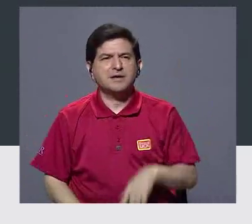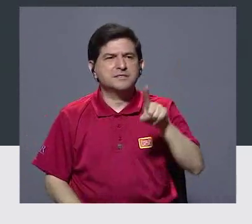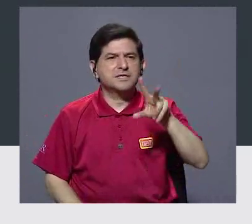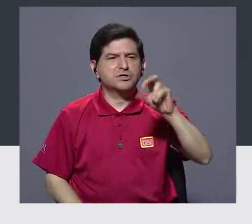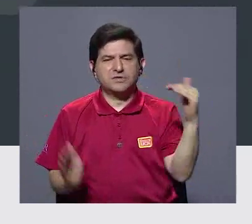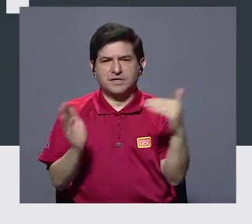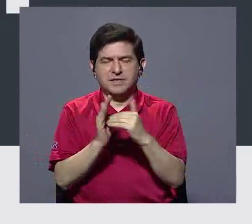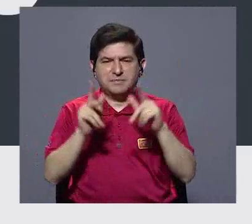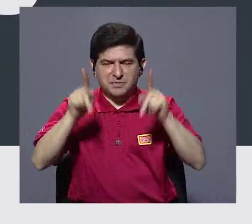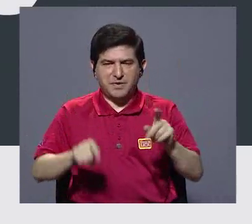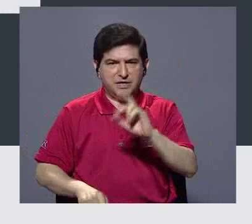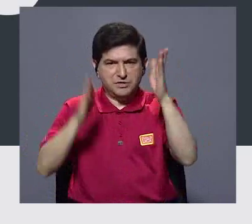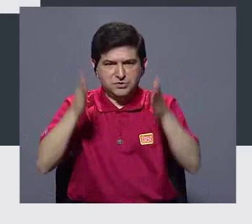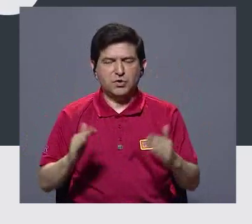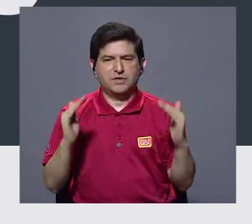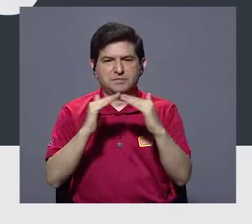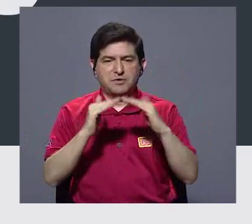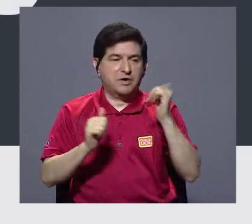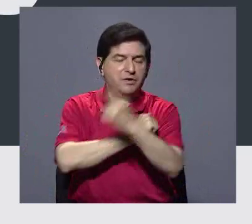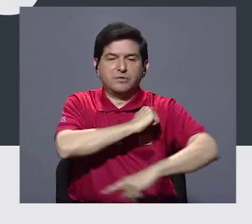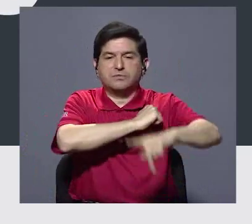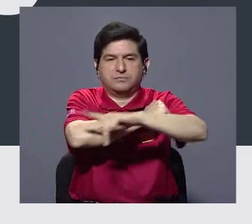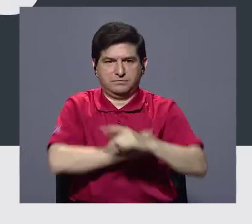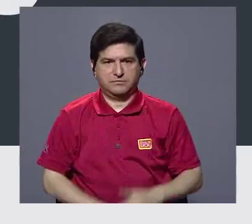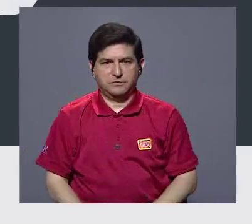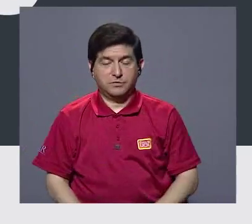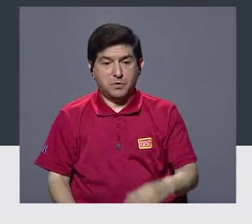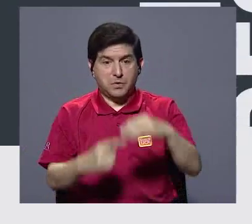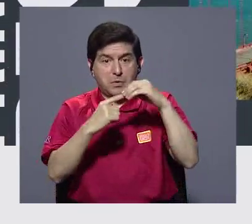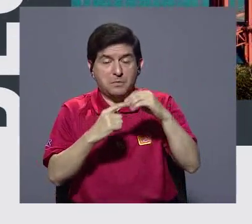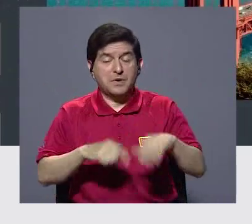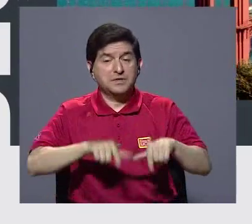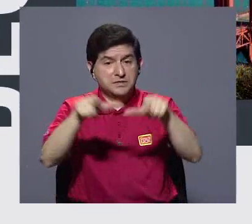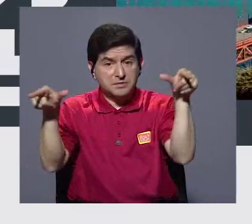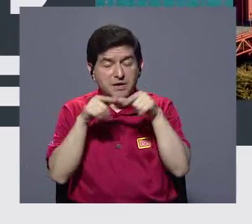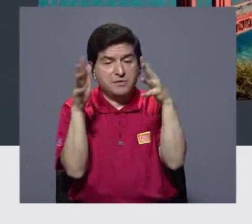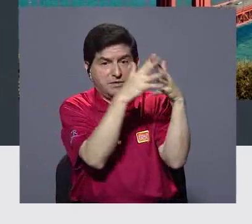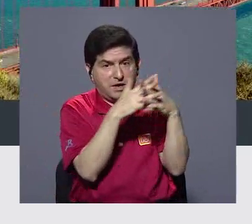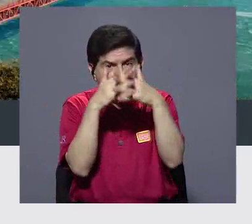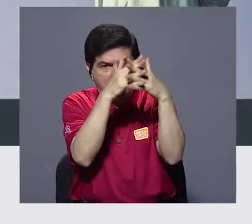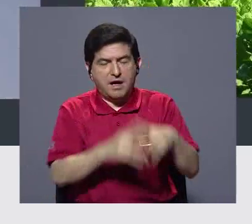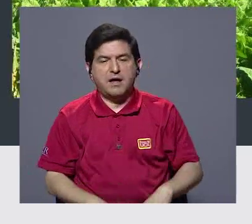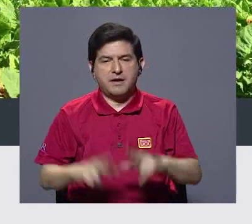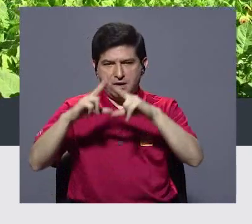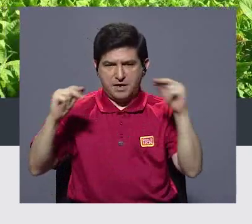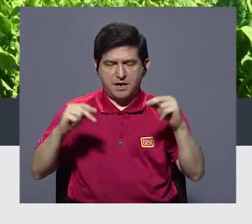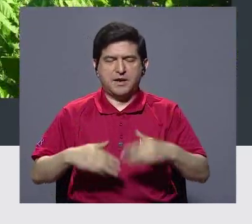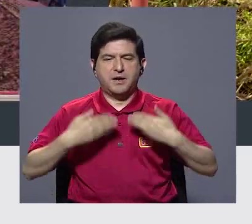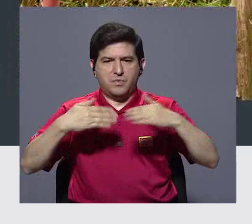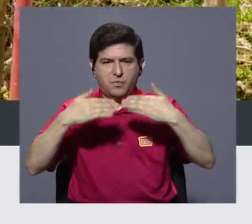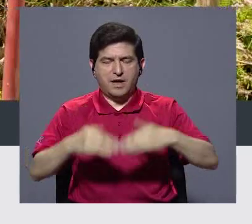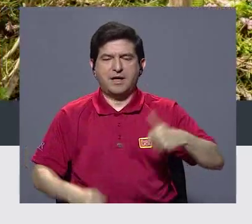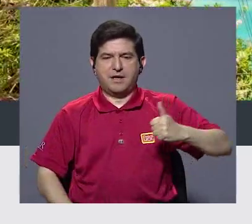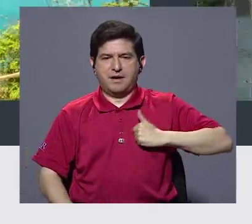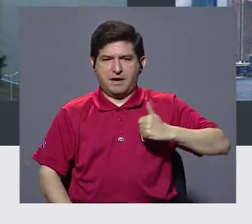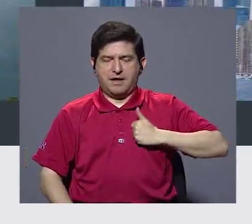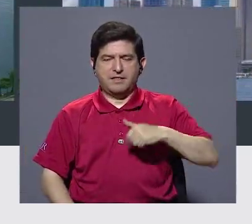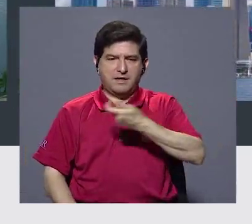Existen cerca de unos 130.000 costarricenses viviendo en el extranjero, siendo sus principales destinos Estados Unidos,